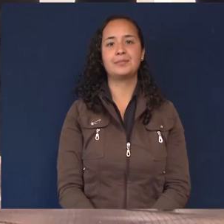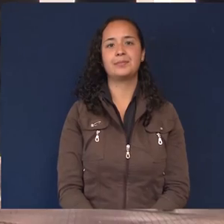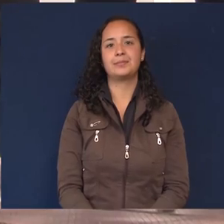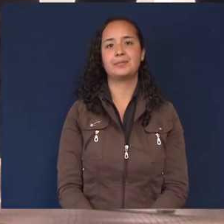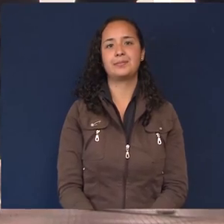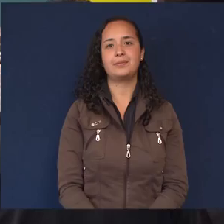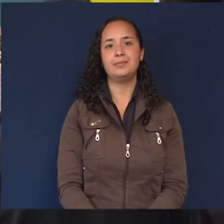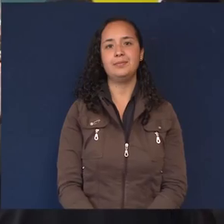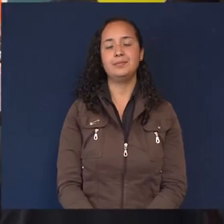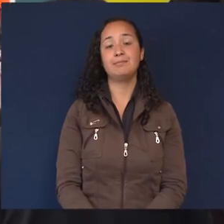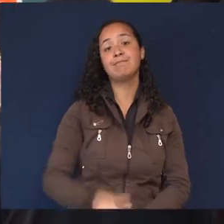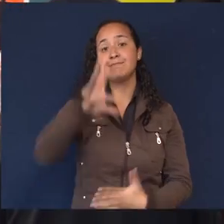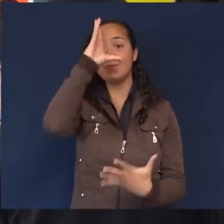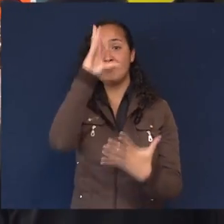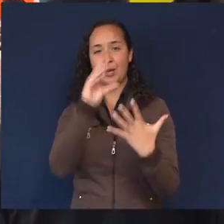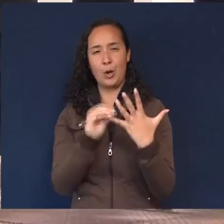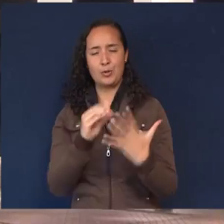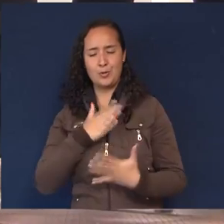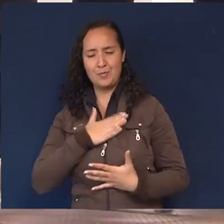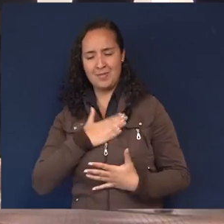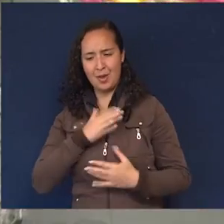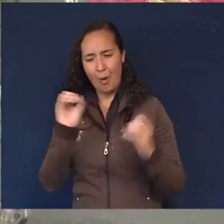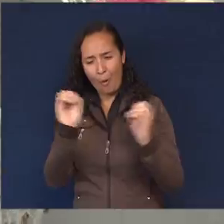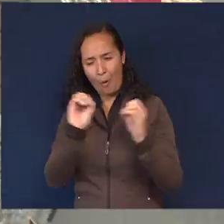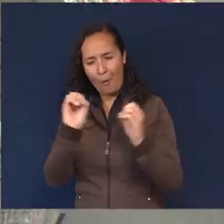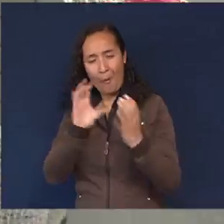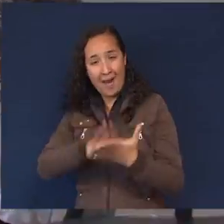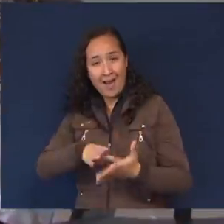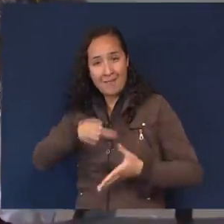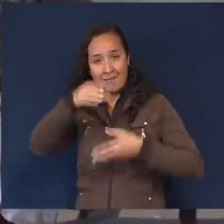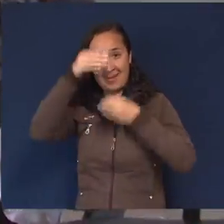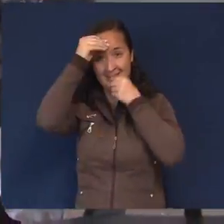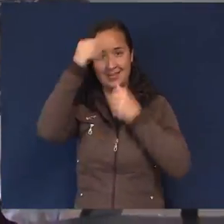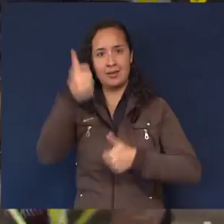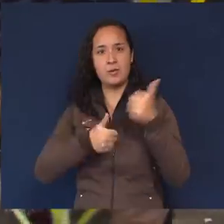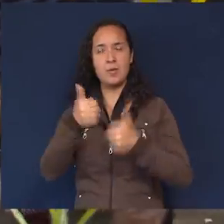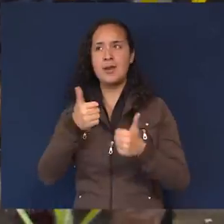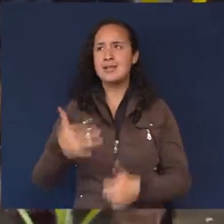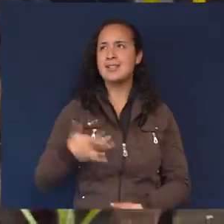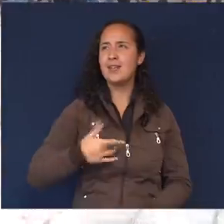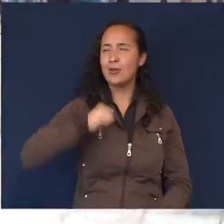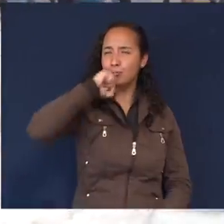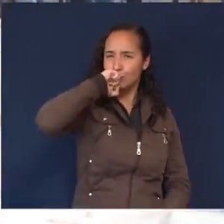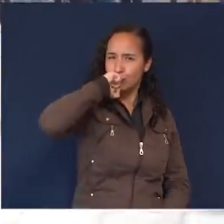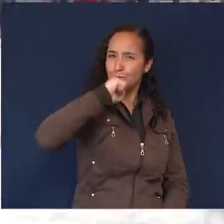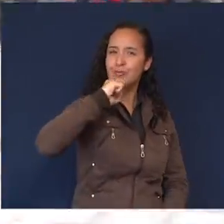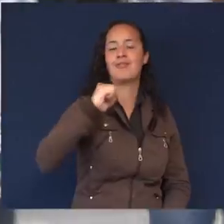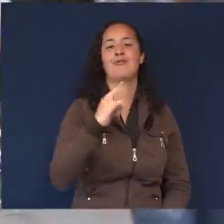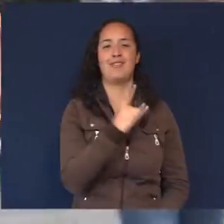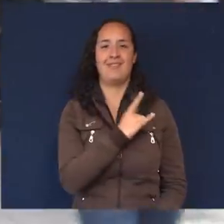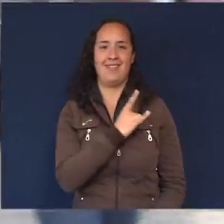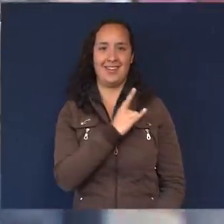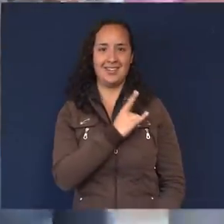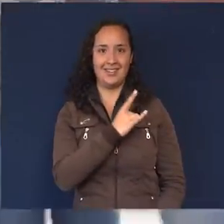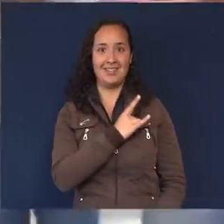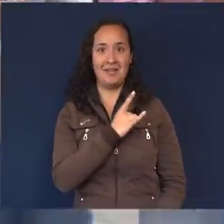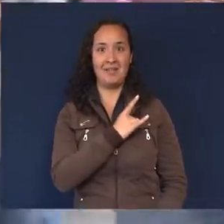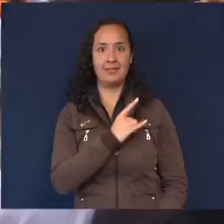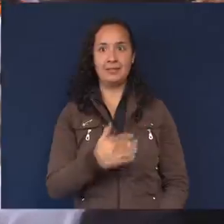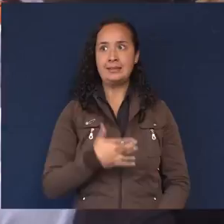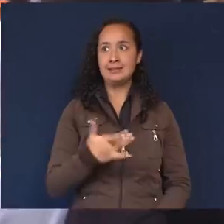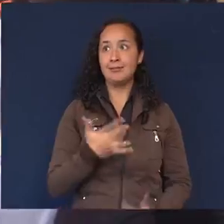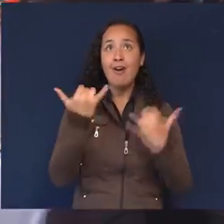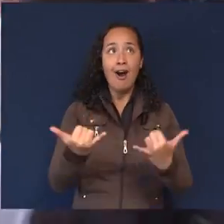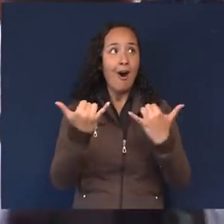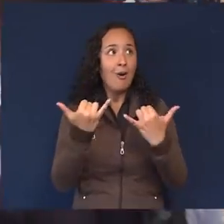La conclusión o el aprendizaje que nos queda es el sentido de pertenencia que se tiene en la universidad porque finalmente